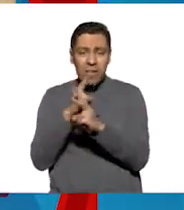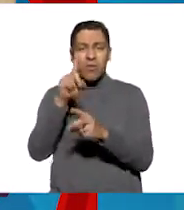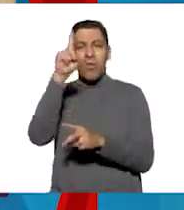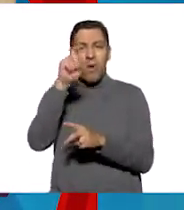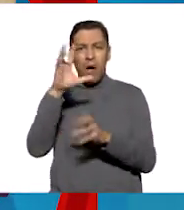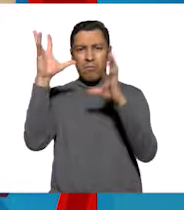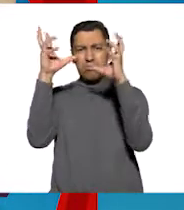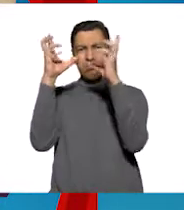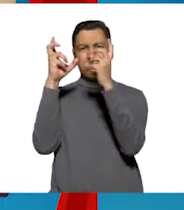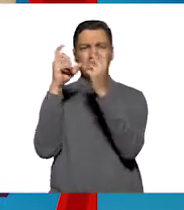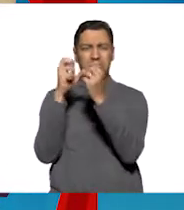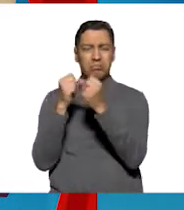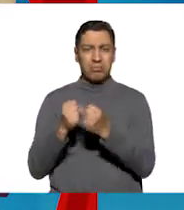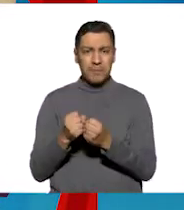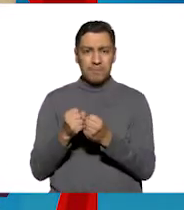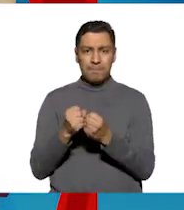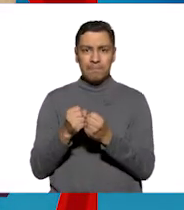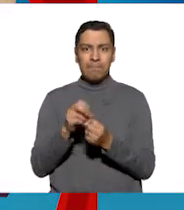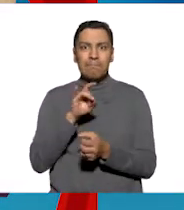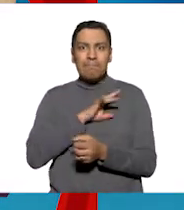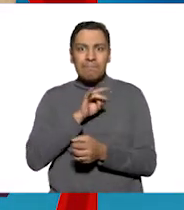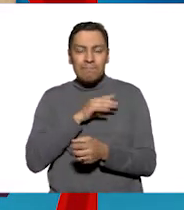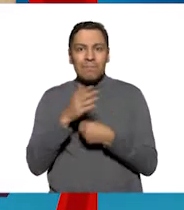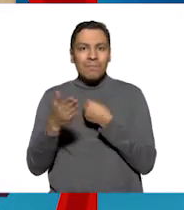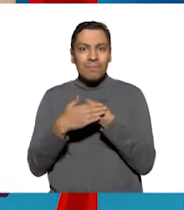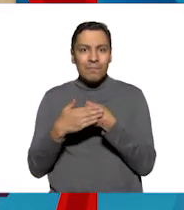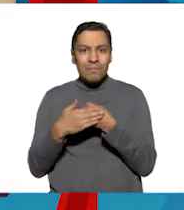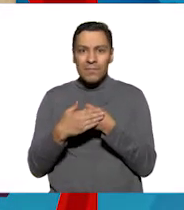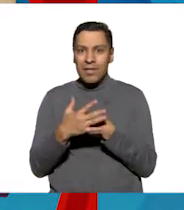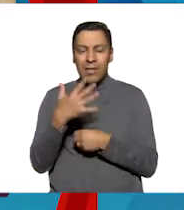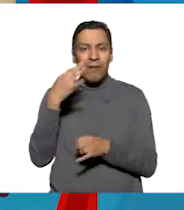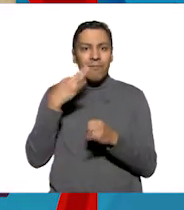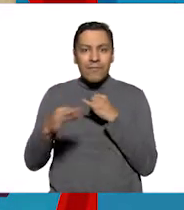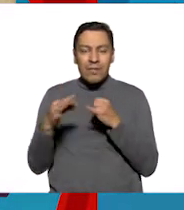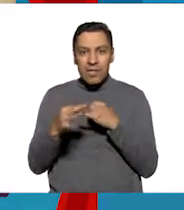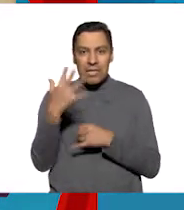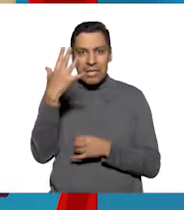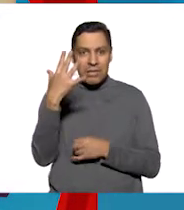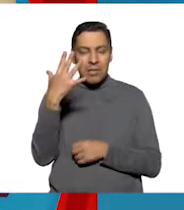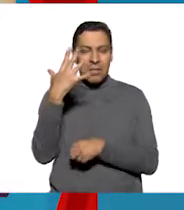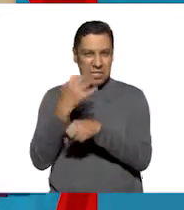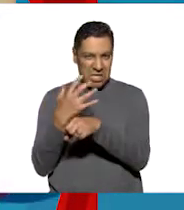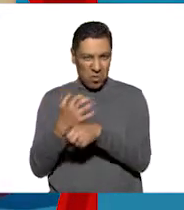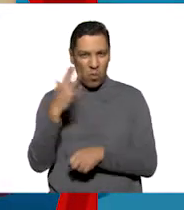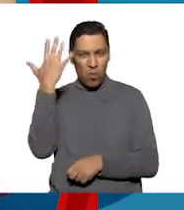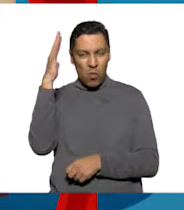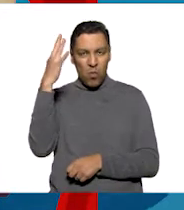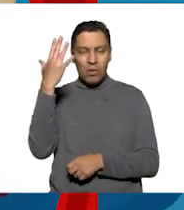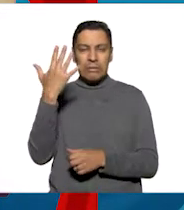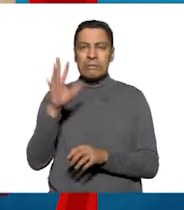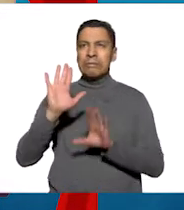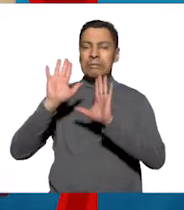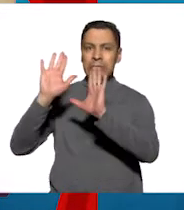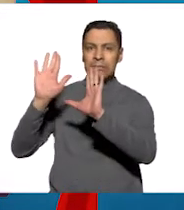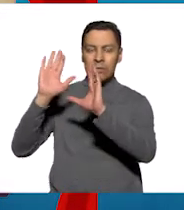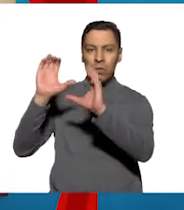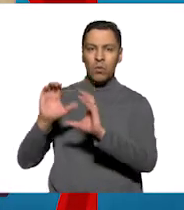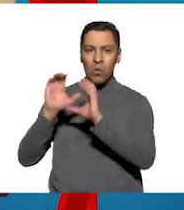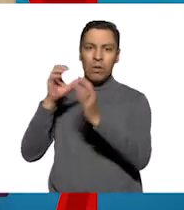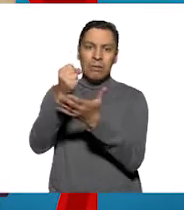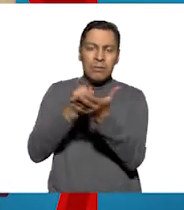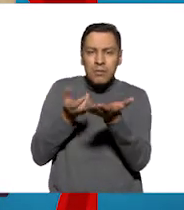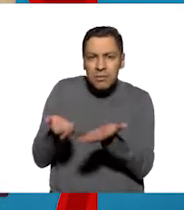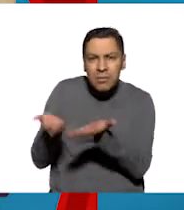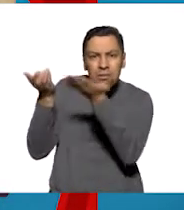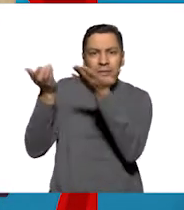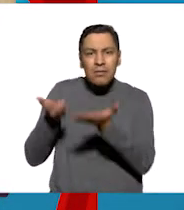agua. Temían que el quinto sol también fuera destruido, y para evitarlo, le ofrecían sacrificios a él y a